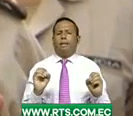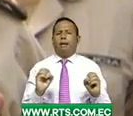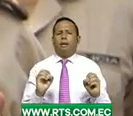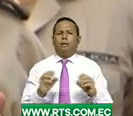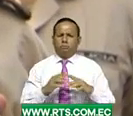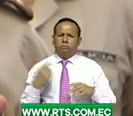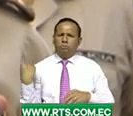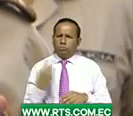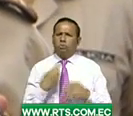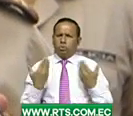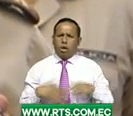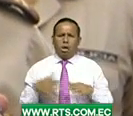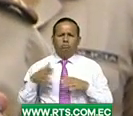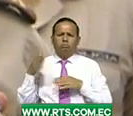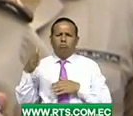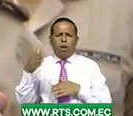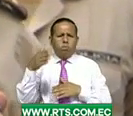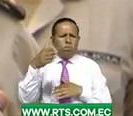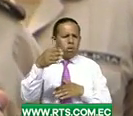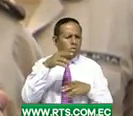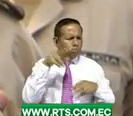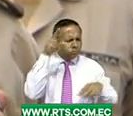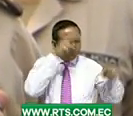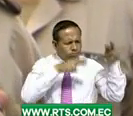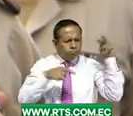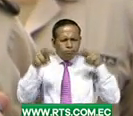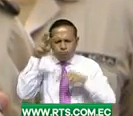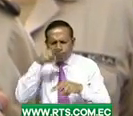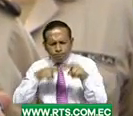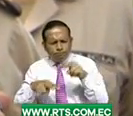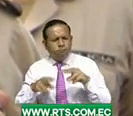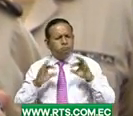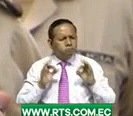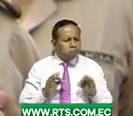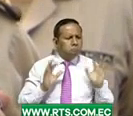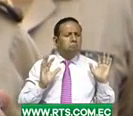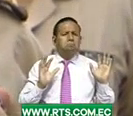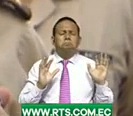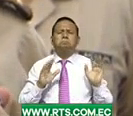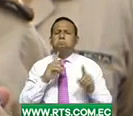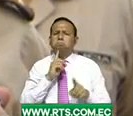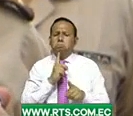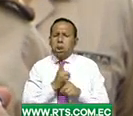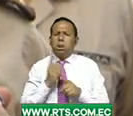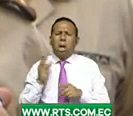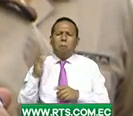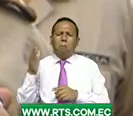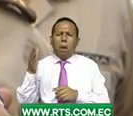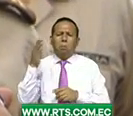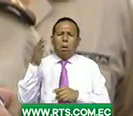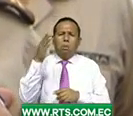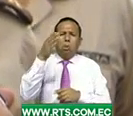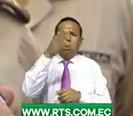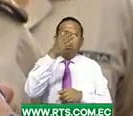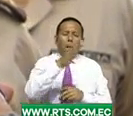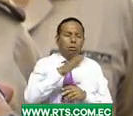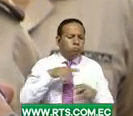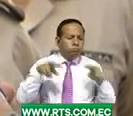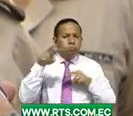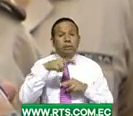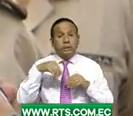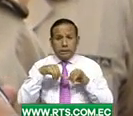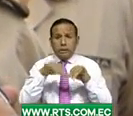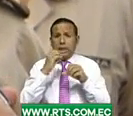todo el sector, se aplicó el código 3 establecido, se unió las unidades especiales también, las cuales seguimos trabajando